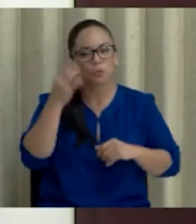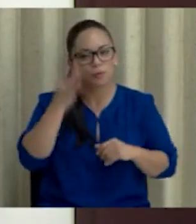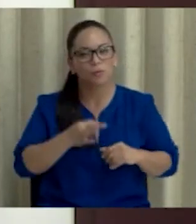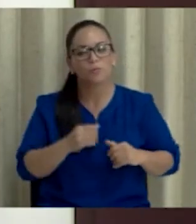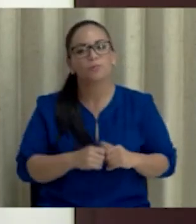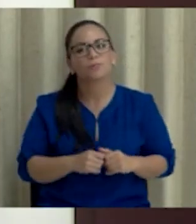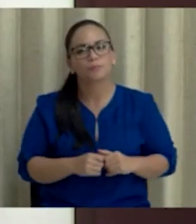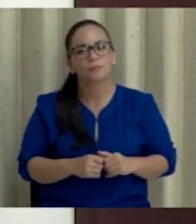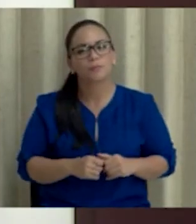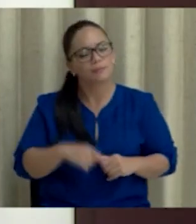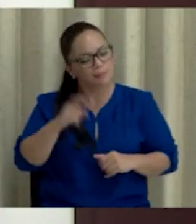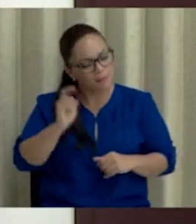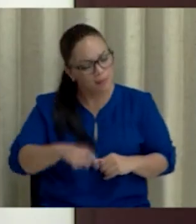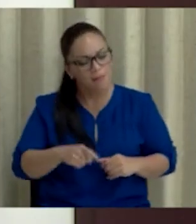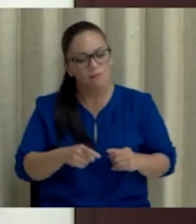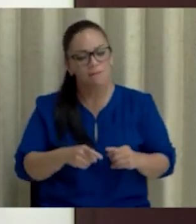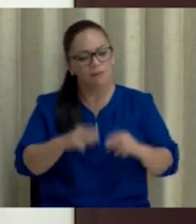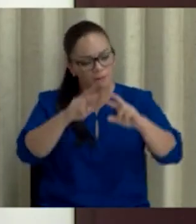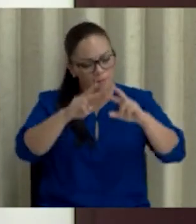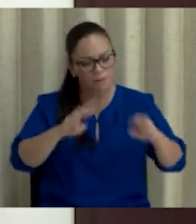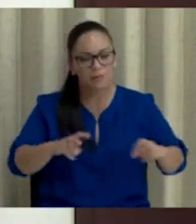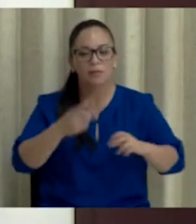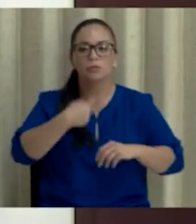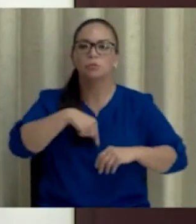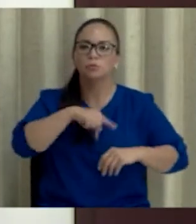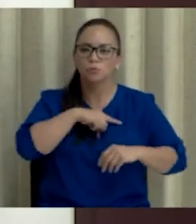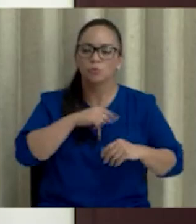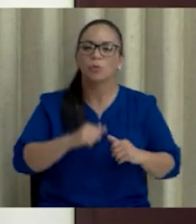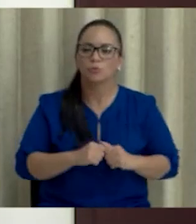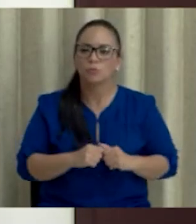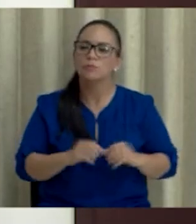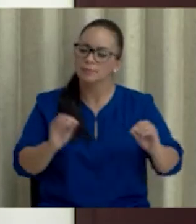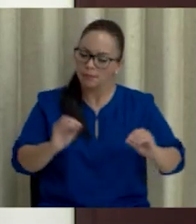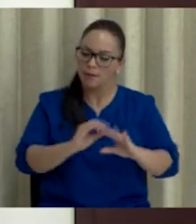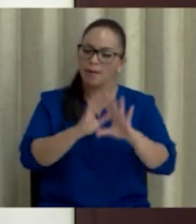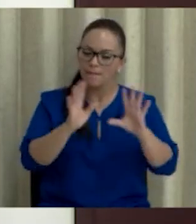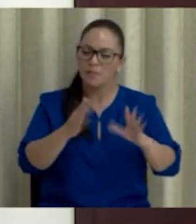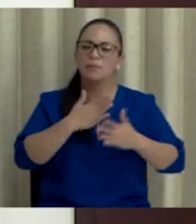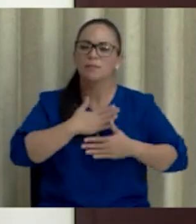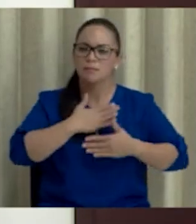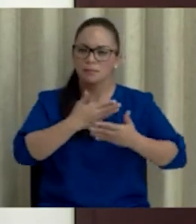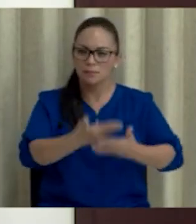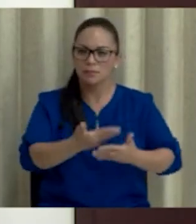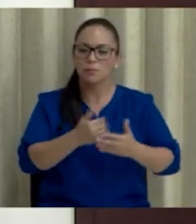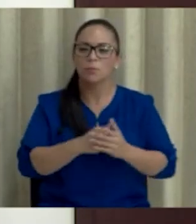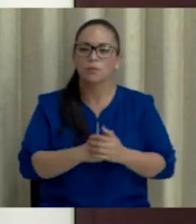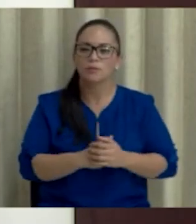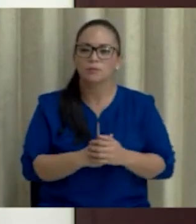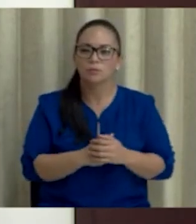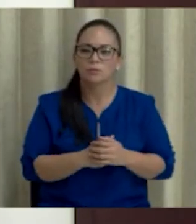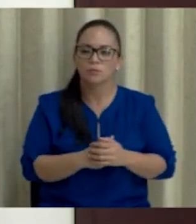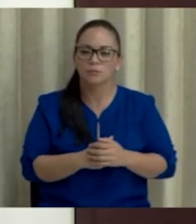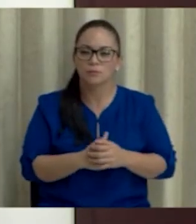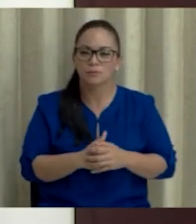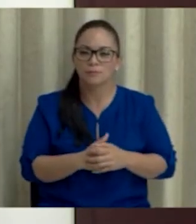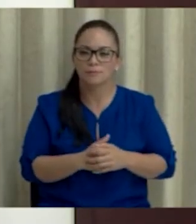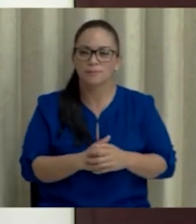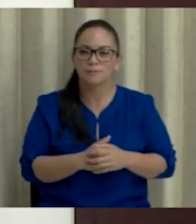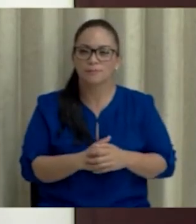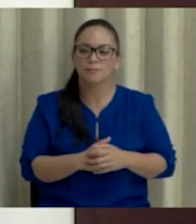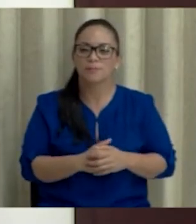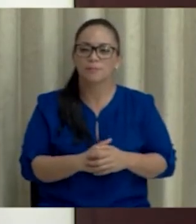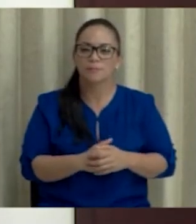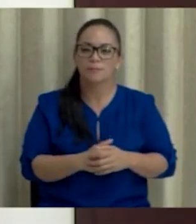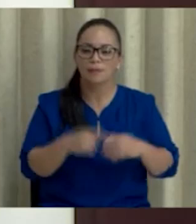que merecen ser revisados. Nosotros estamos desde luego dispuestos para